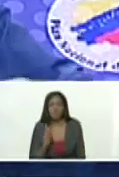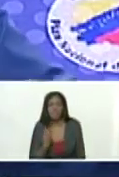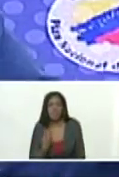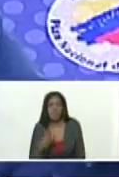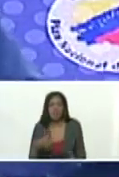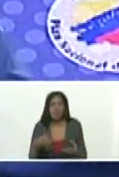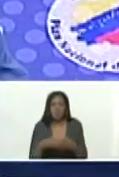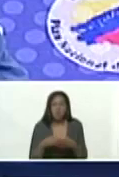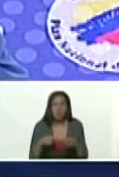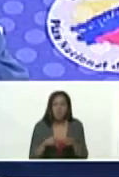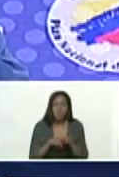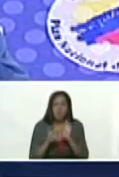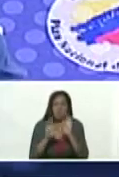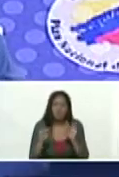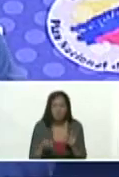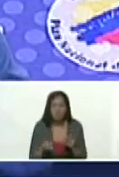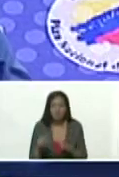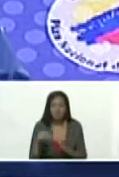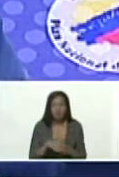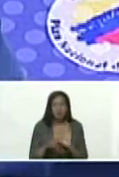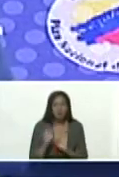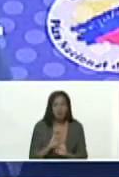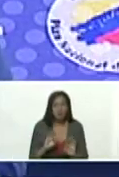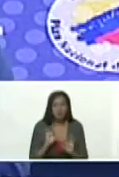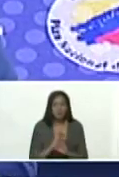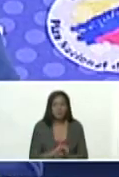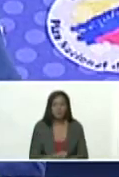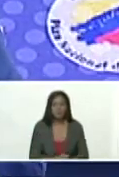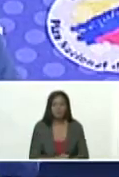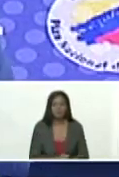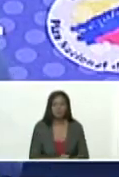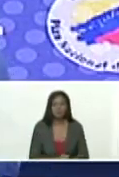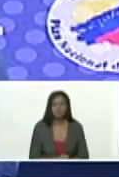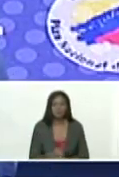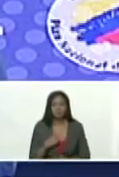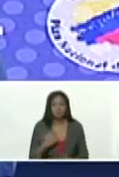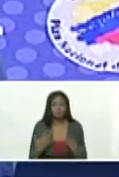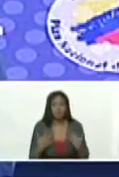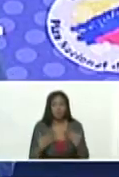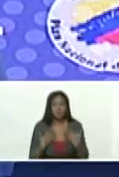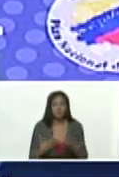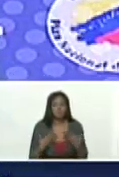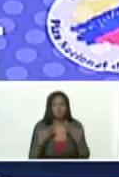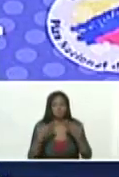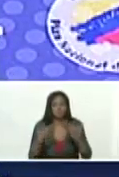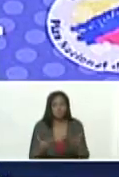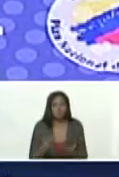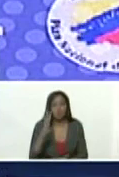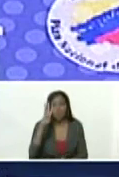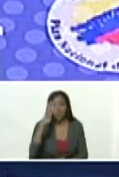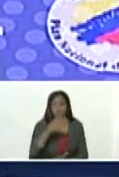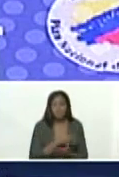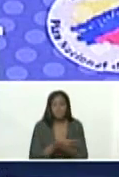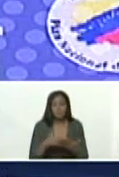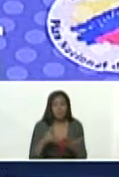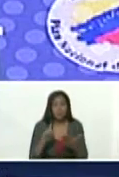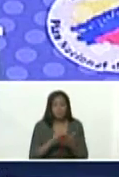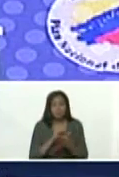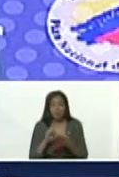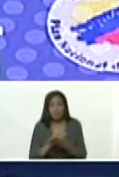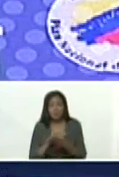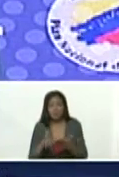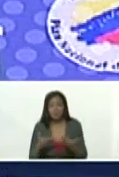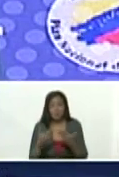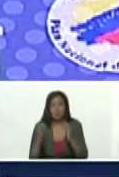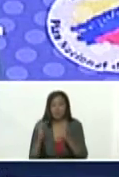colección Bicentenario bajo ningún aspecto. Por eso me alegra mucho entregar 4 millones de libros, y voy a